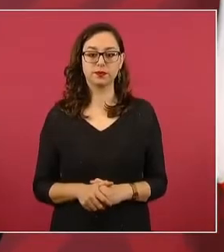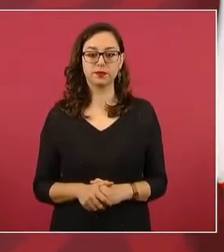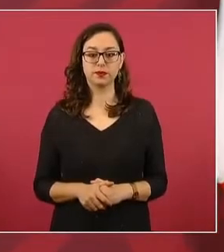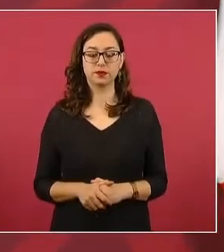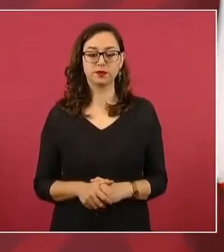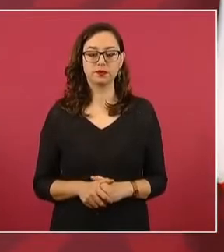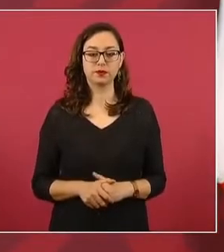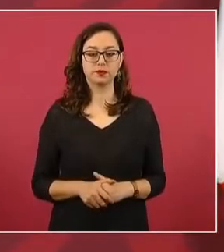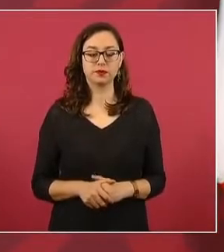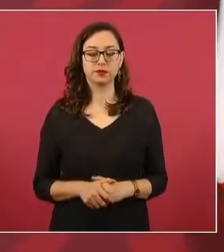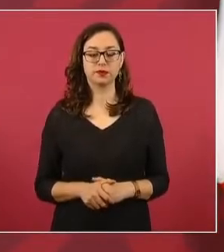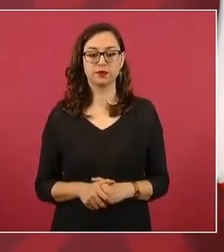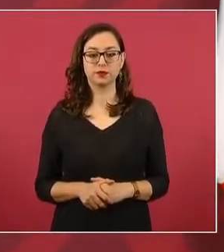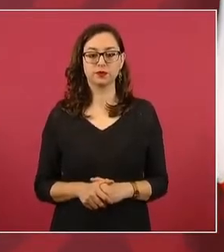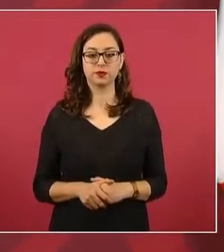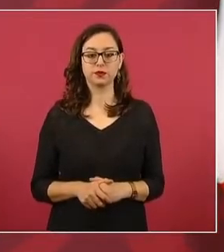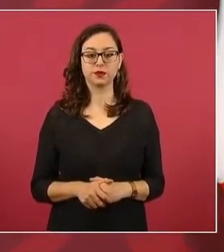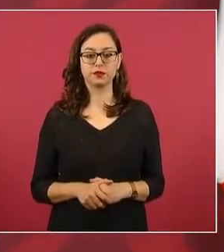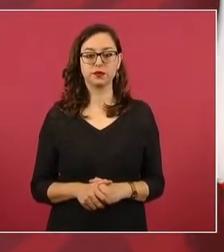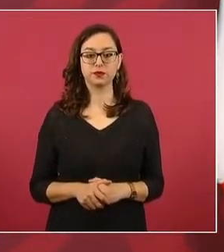Se está ampliando